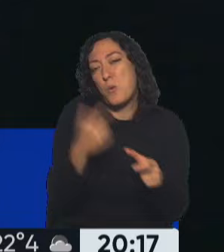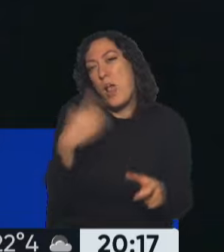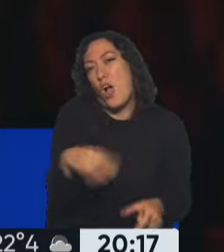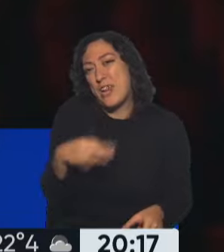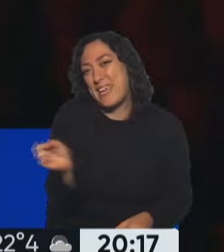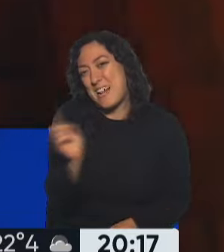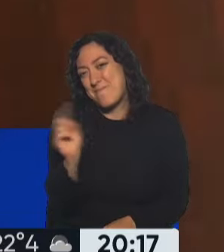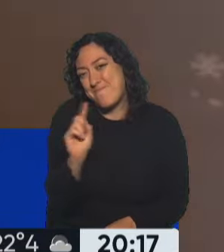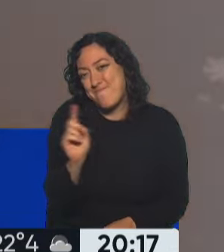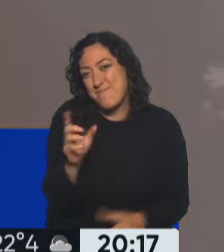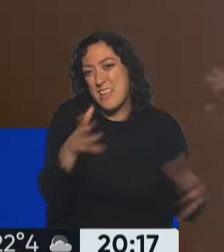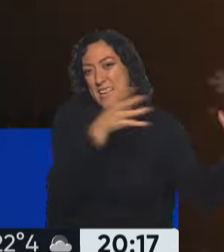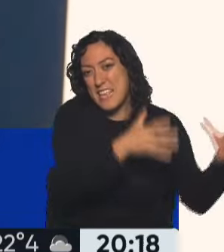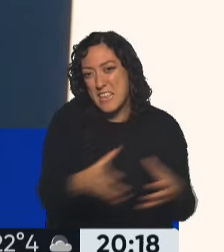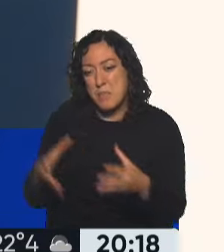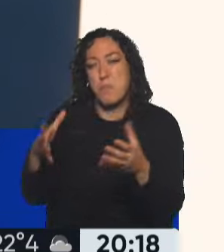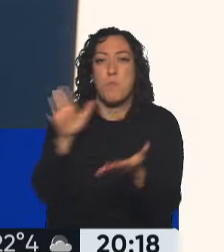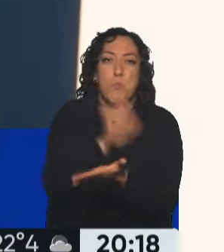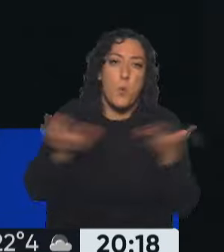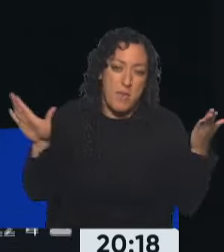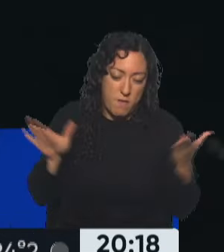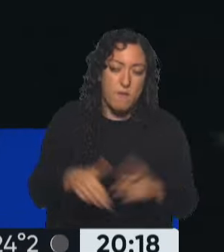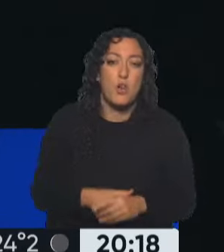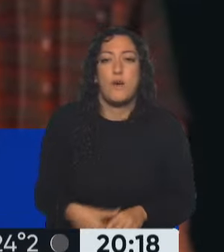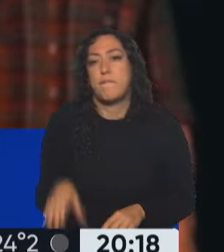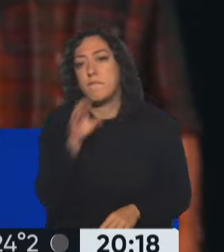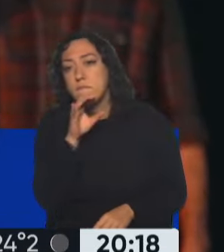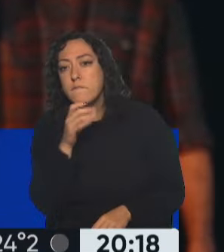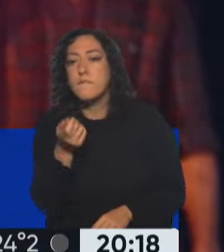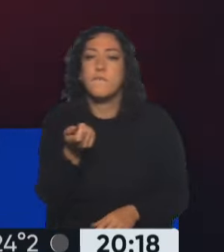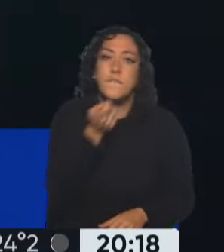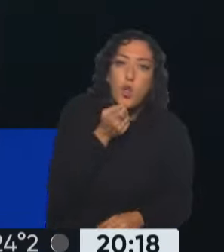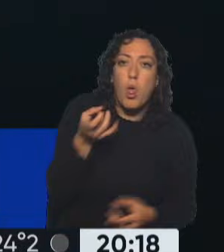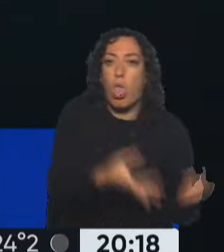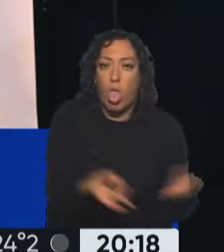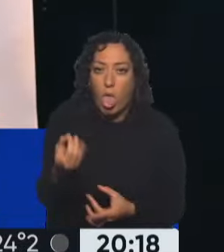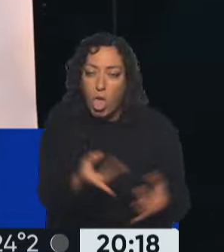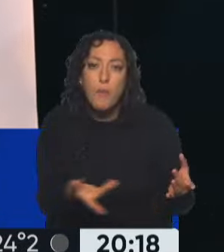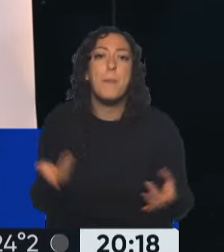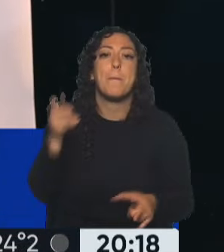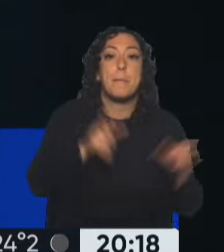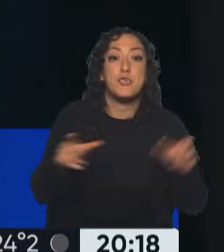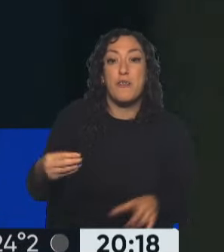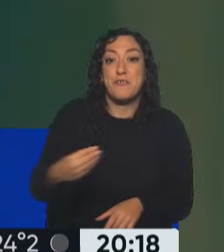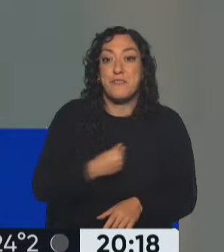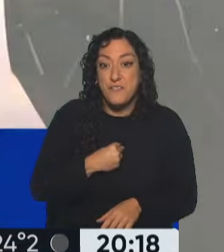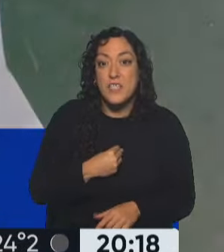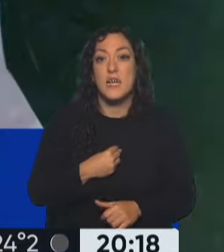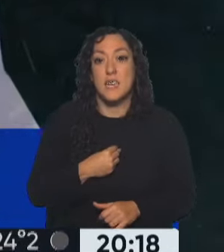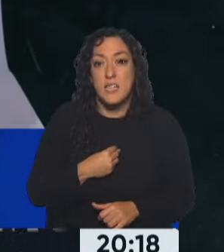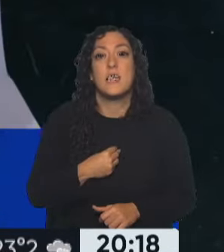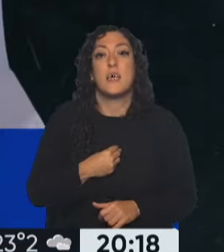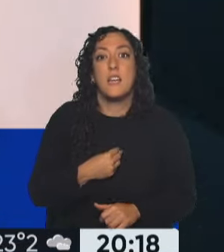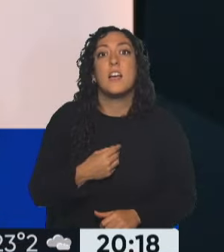la Carroza, sino que es todo un elenco renovado que prometen un montón de humor, comedia y, ¿por qué no?, todos los fanáticos y todos los espectadores que